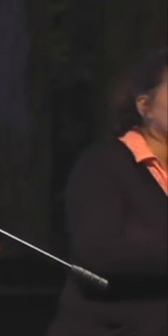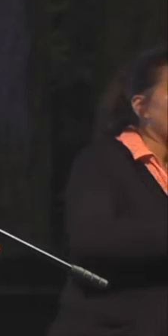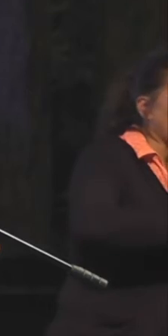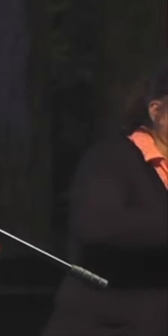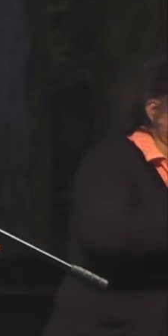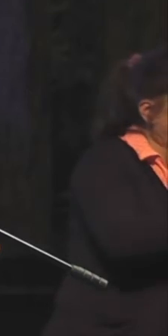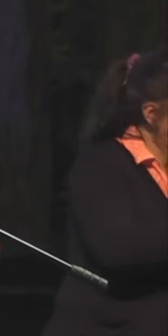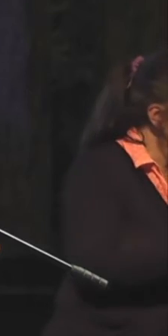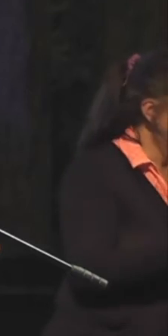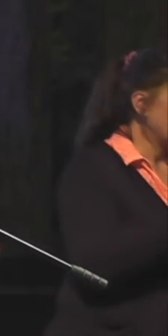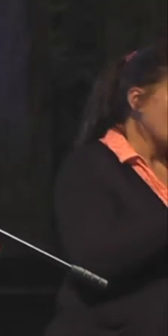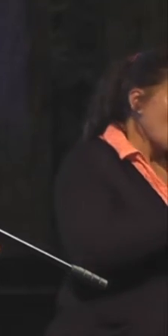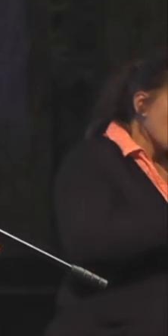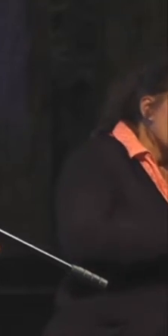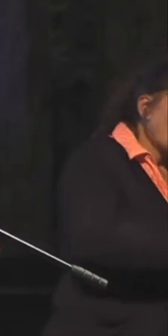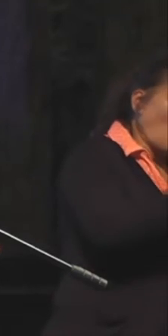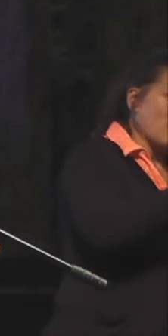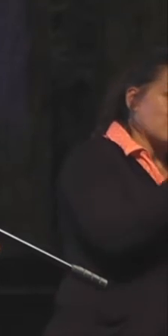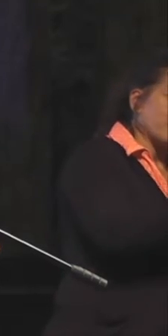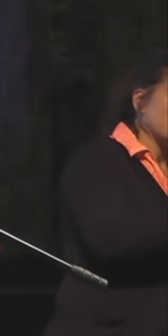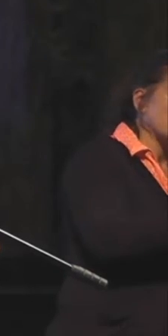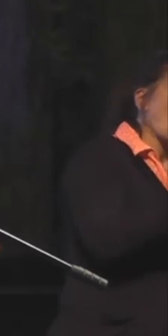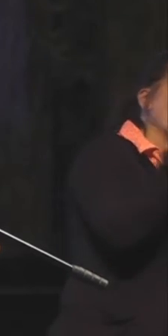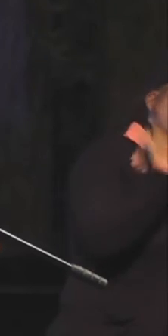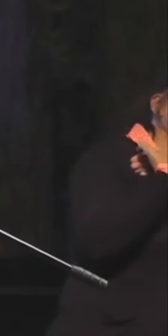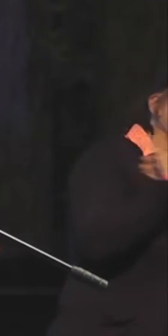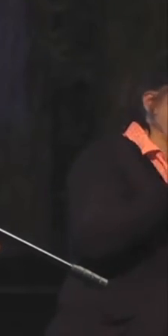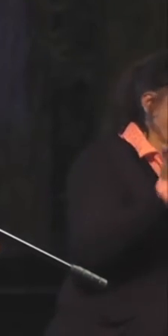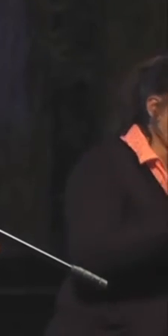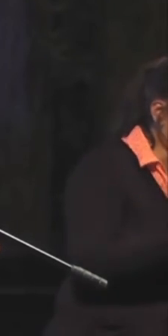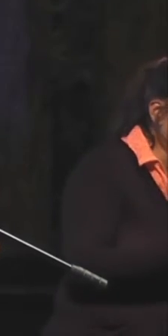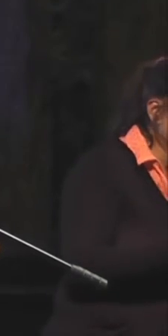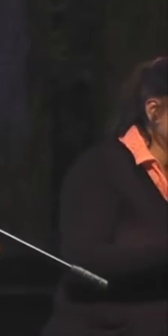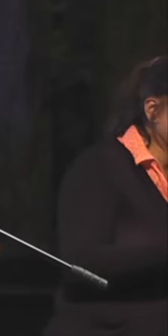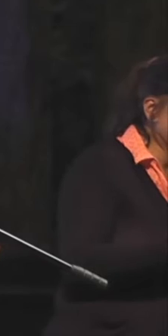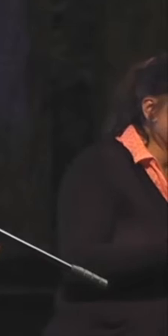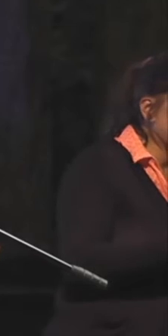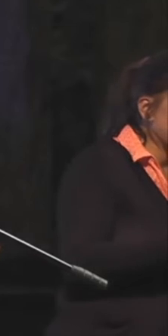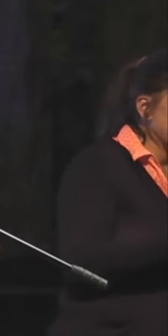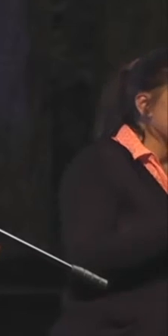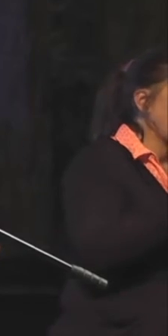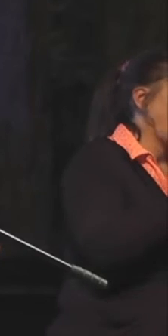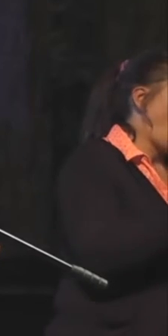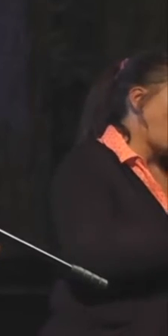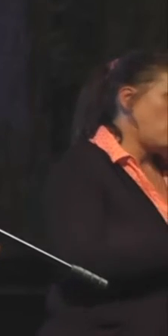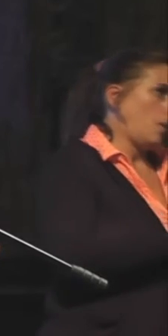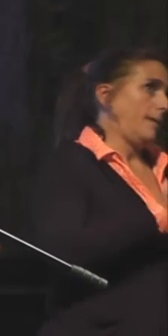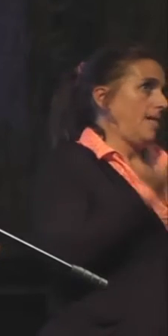patrones que en otras dimensiones con otros tiempos con mucho menos peligros